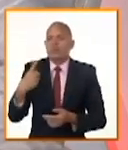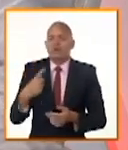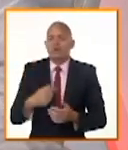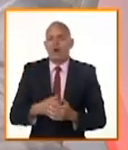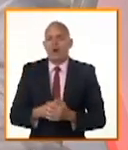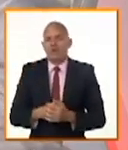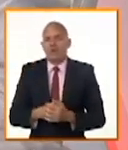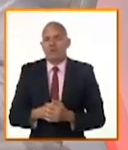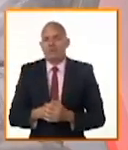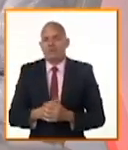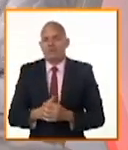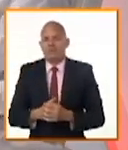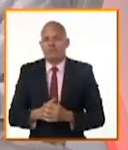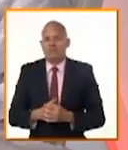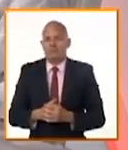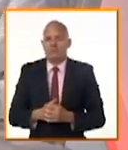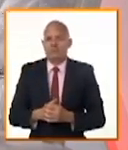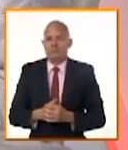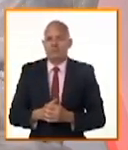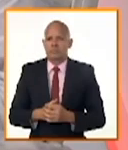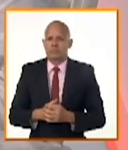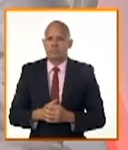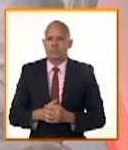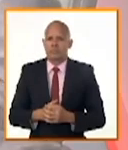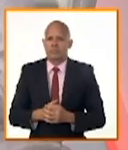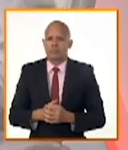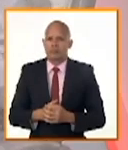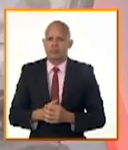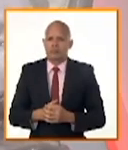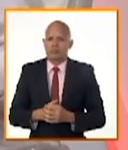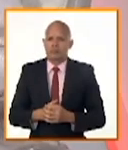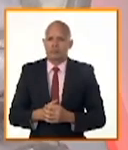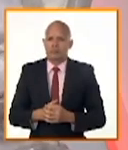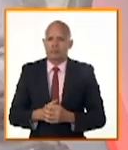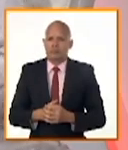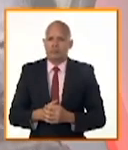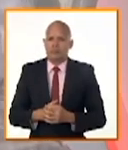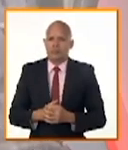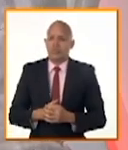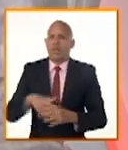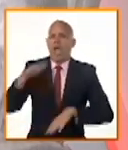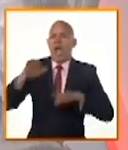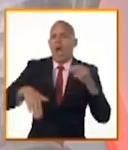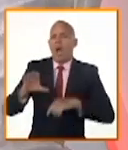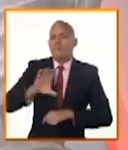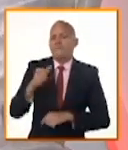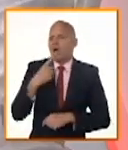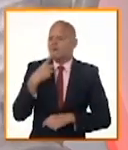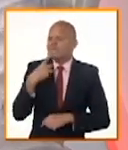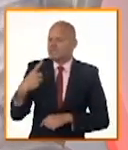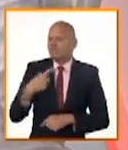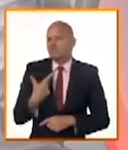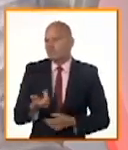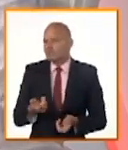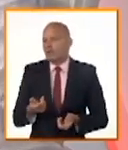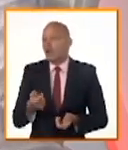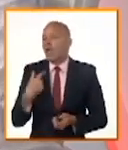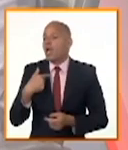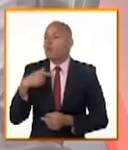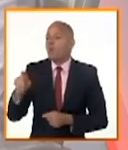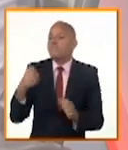apellidos Mira venga a las tres que a las tres ya no hay Cola y si hay cola tenemos unos trabajadores que nosotros